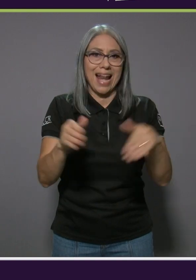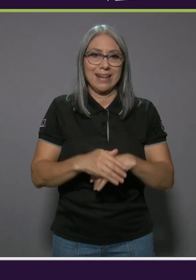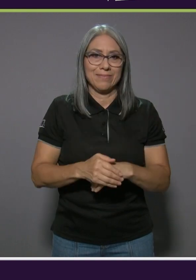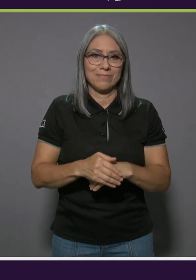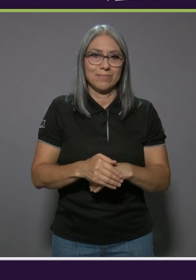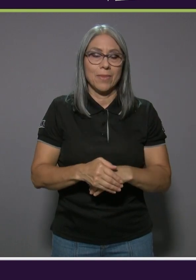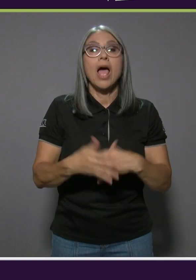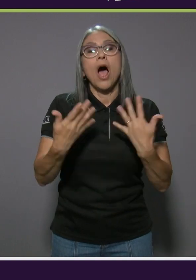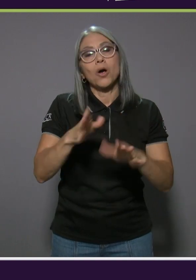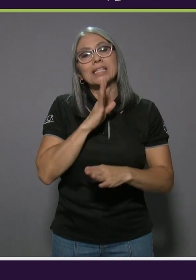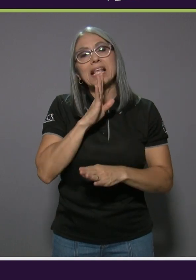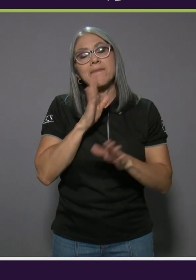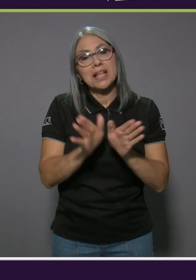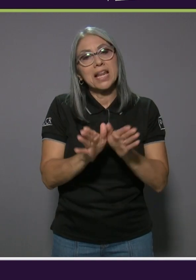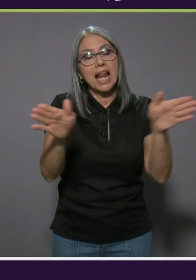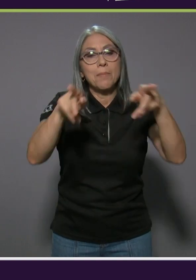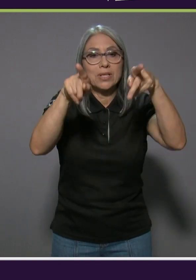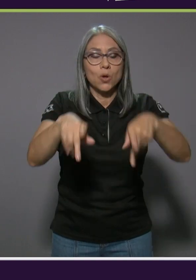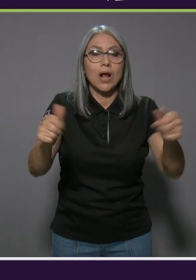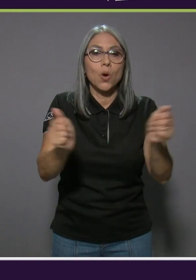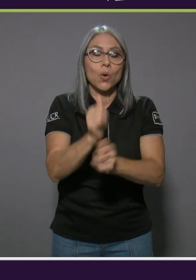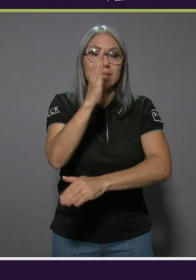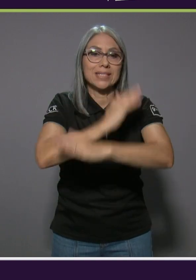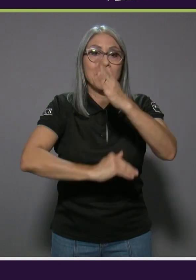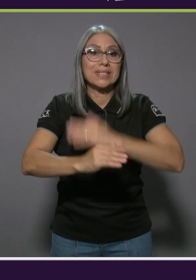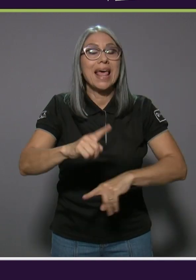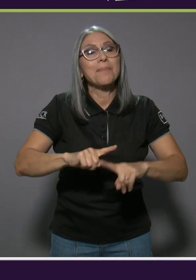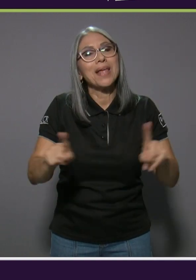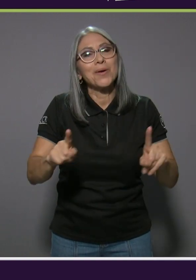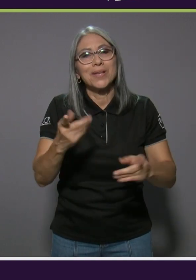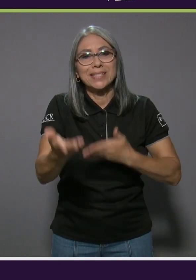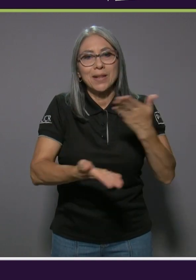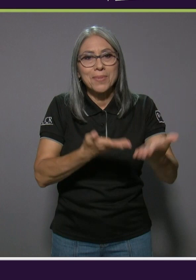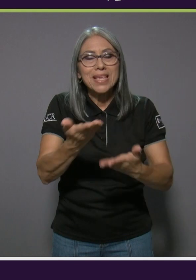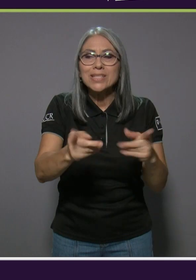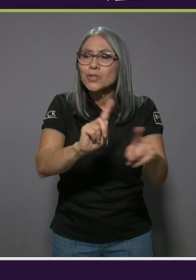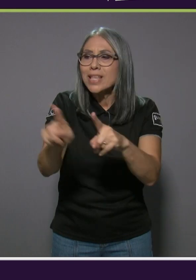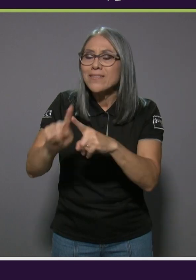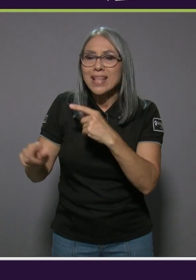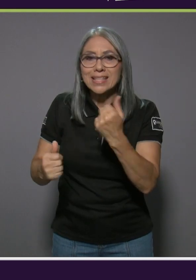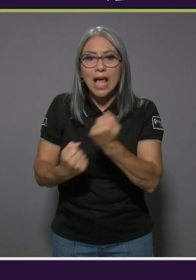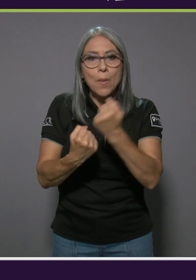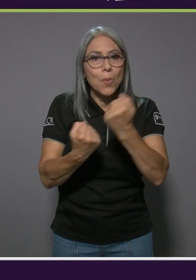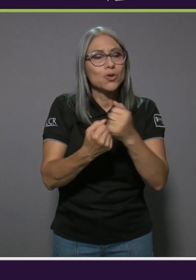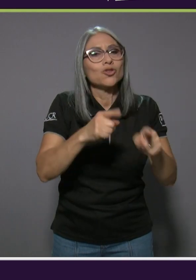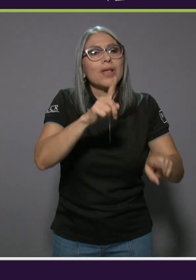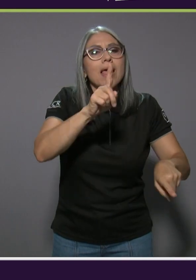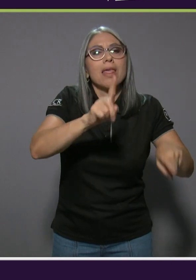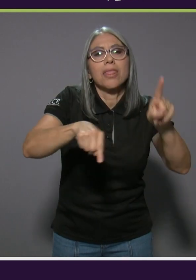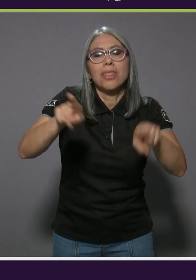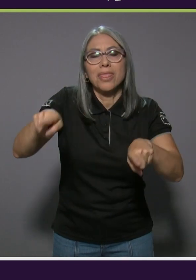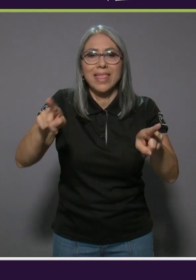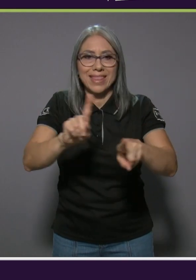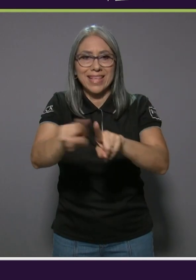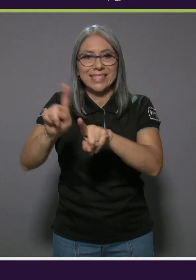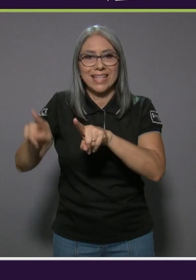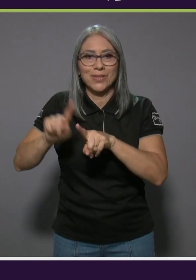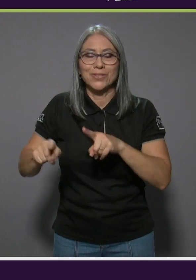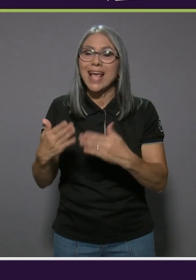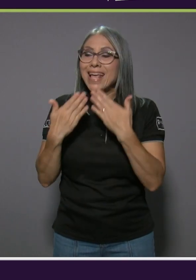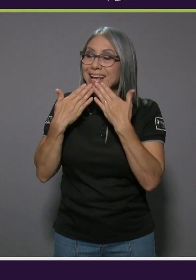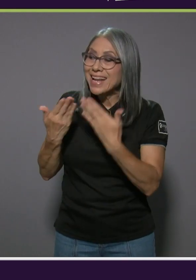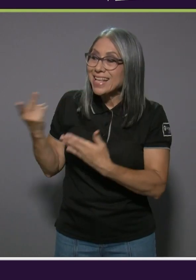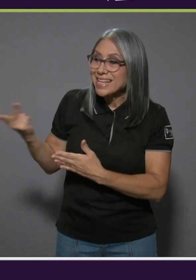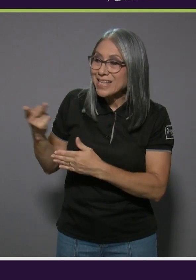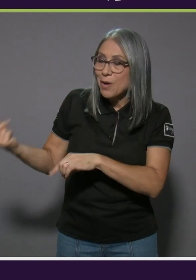discapacidad, los servicios y los recursos de apoyo son distintos. Pues les agradezco muchísimo a ambas que nos hayan acompañado y esta pinceladita de